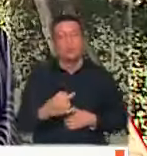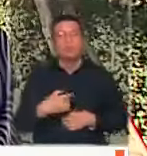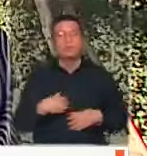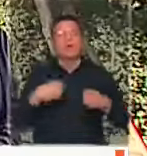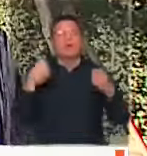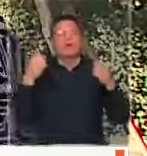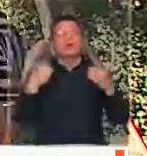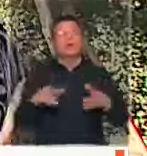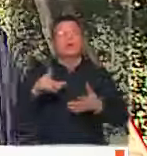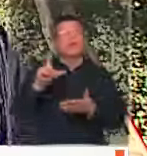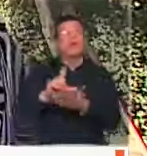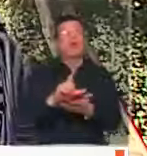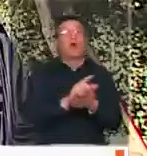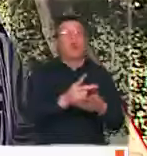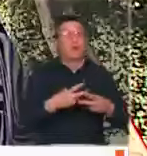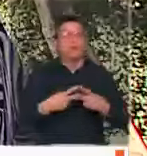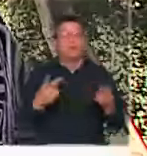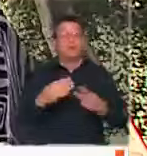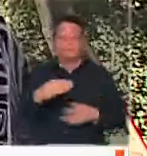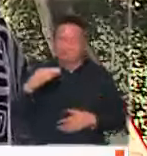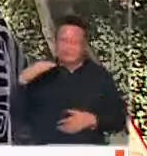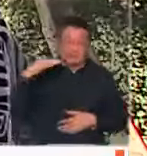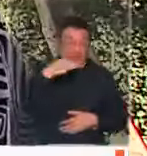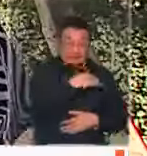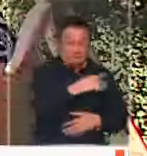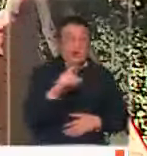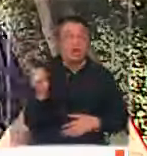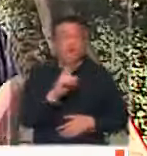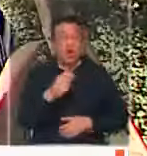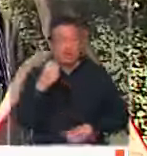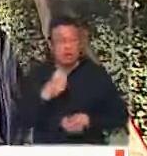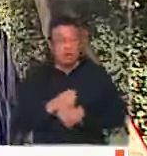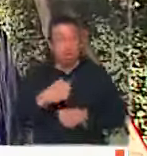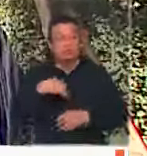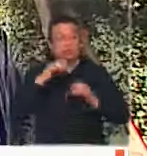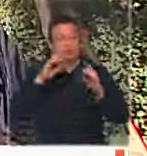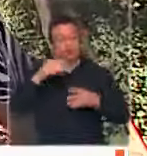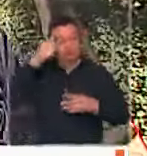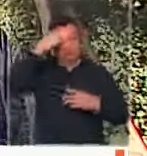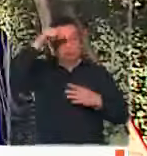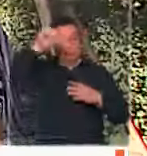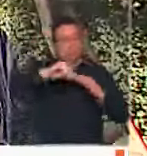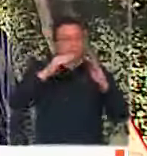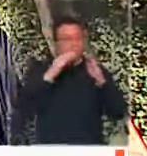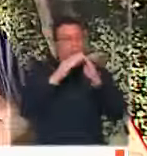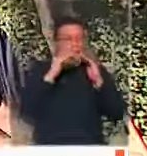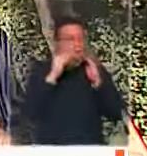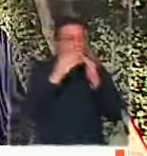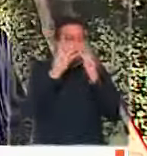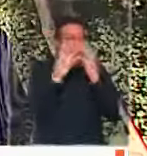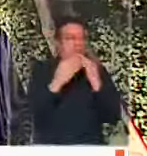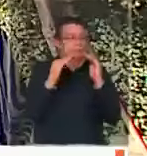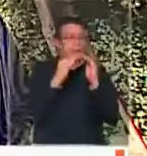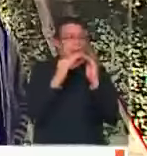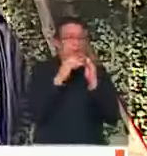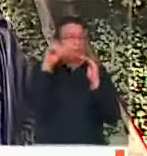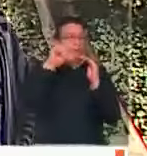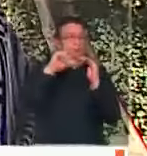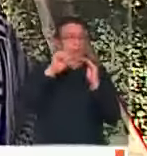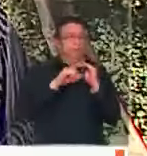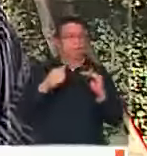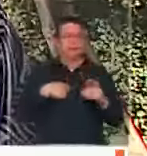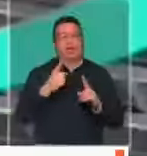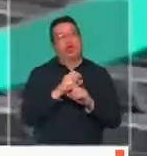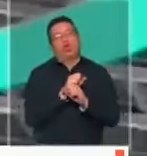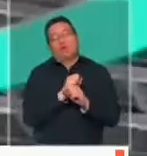espacio público y si no actuamos rápidamente vamos a tener que vivir condenados nosotros a estar detrás de las rejas y dentro de nuestras casas. Y eso es algo